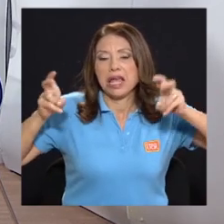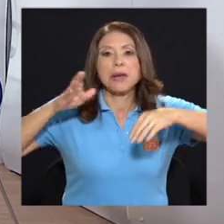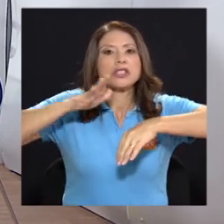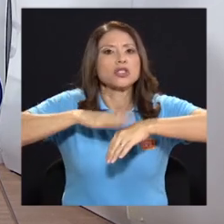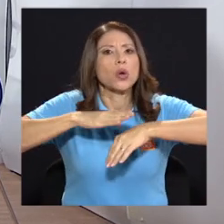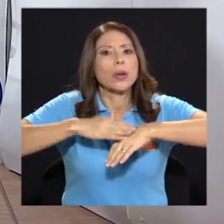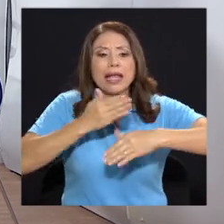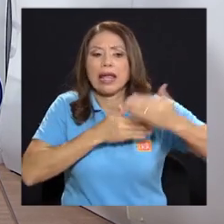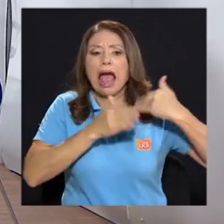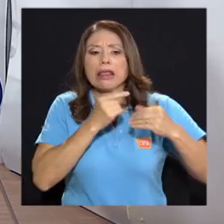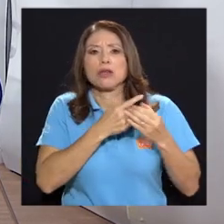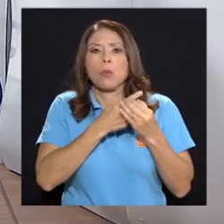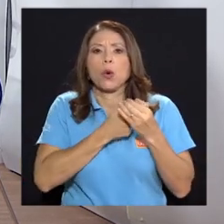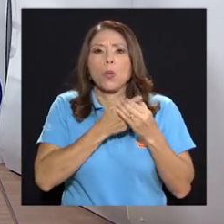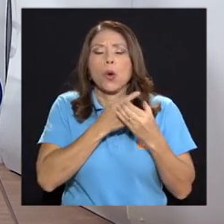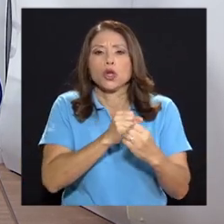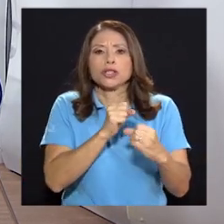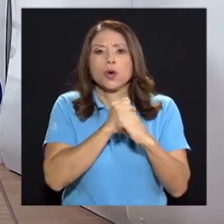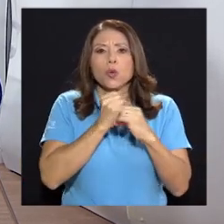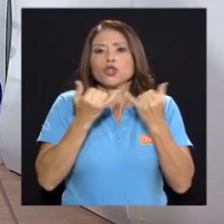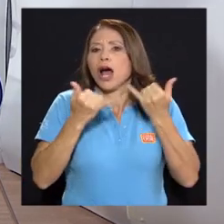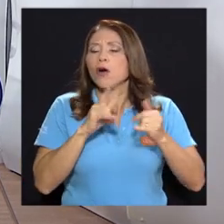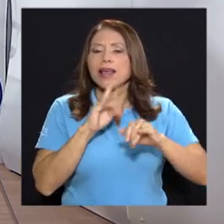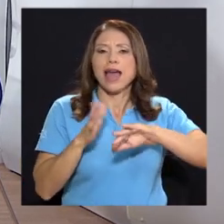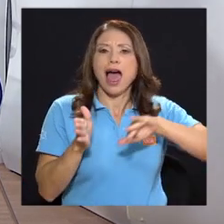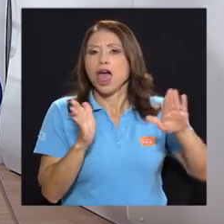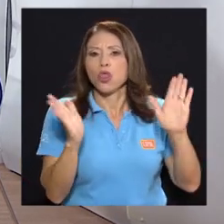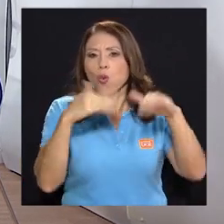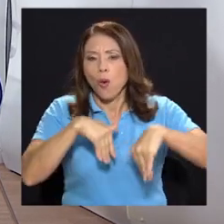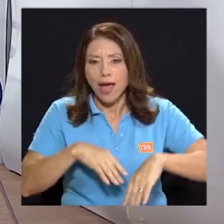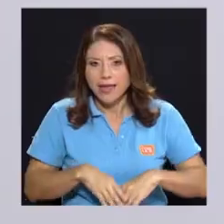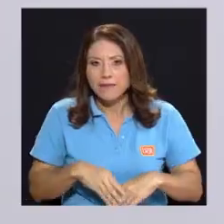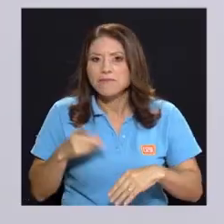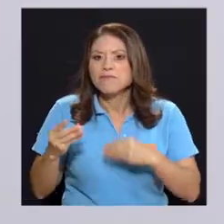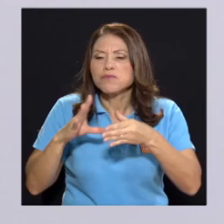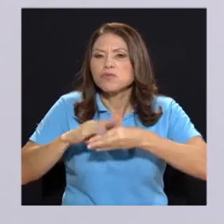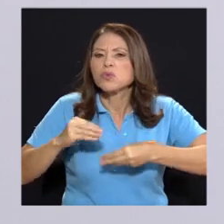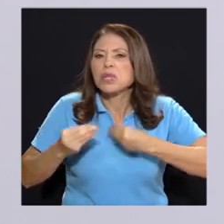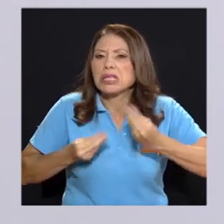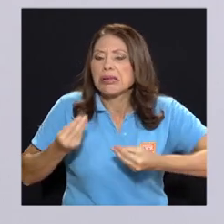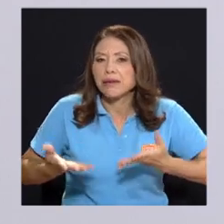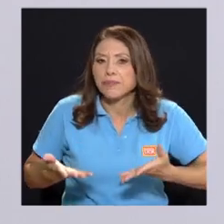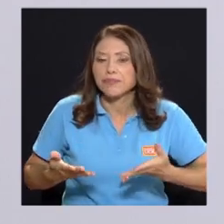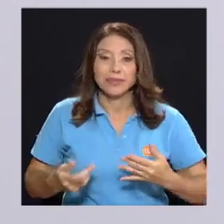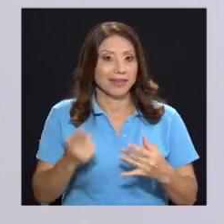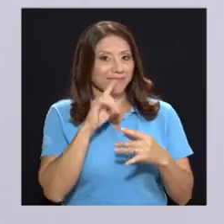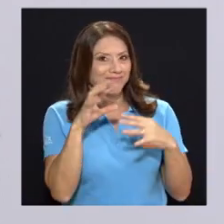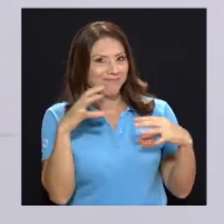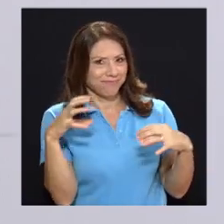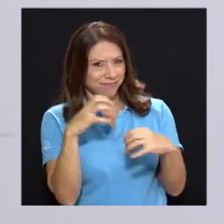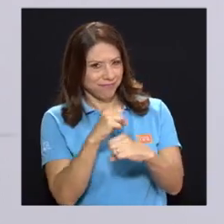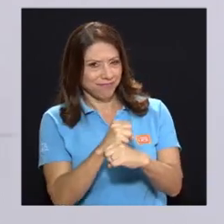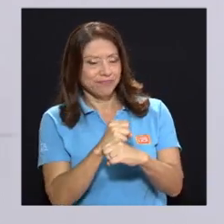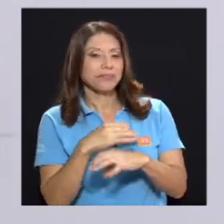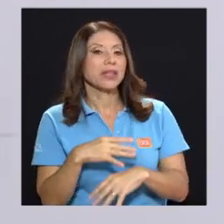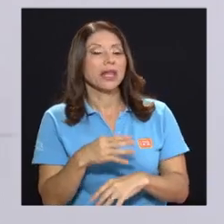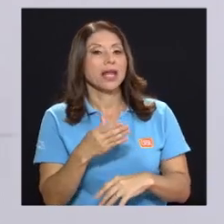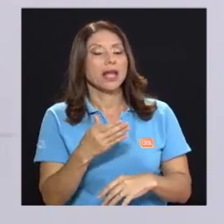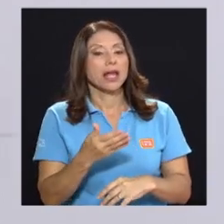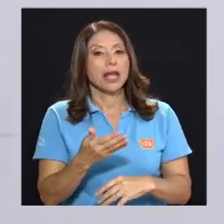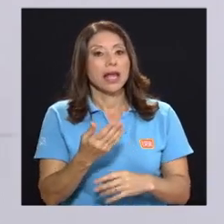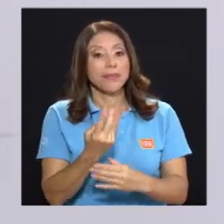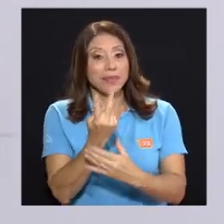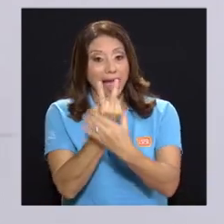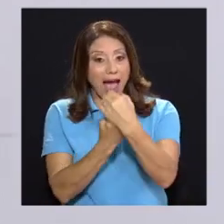del monopolio de los seguros coméntenos para recapitular el tema es que en ese en esos en